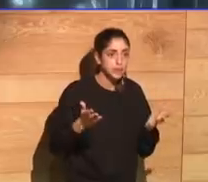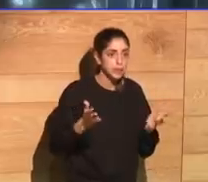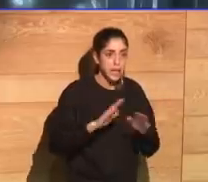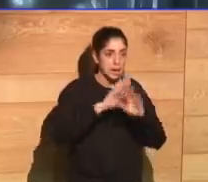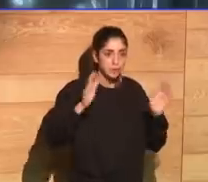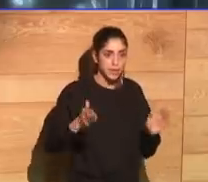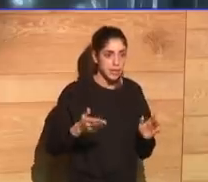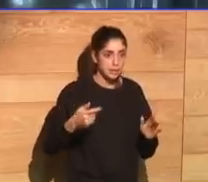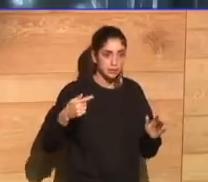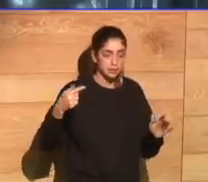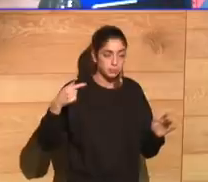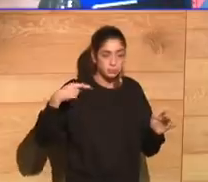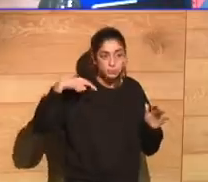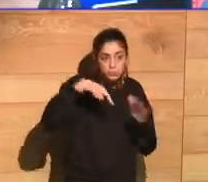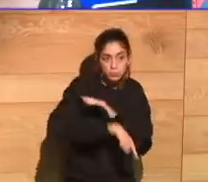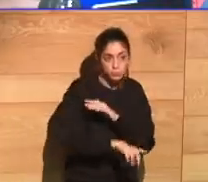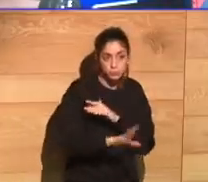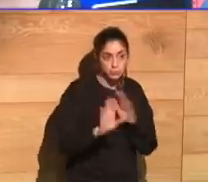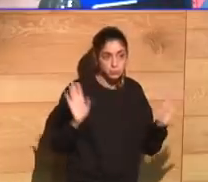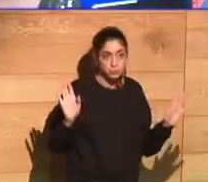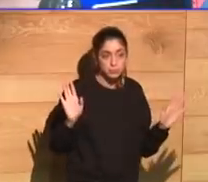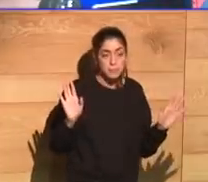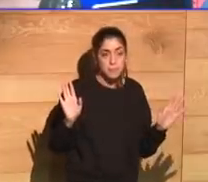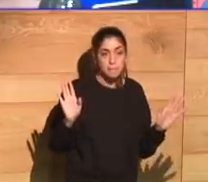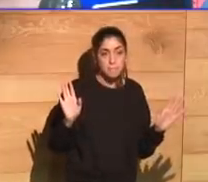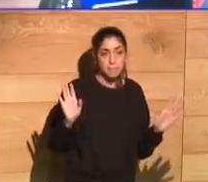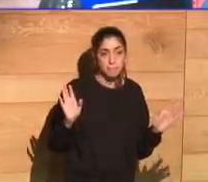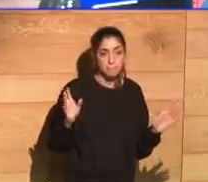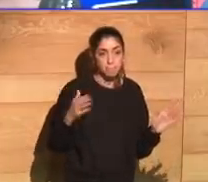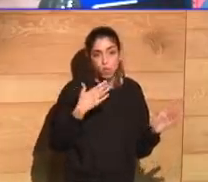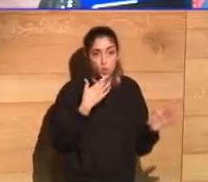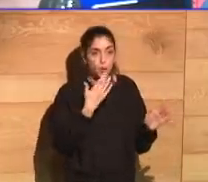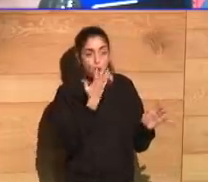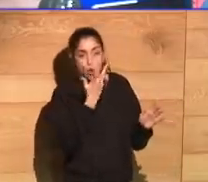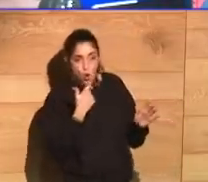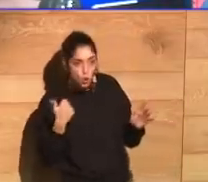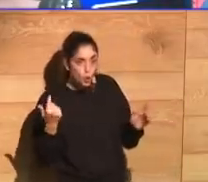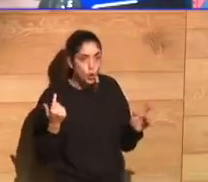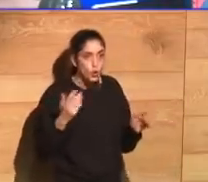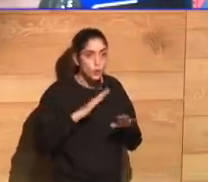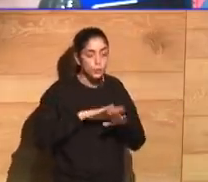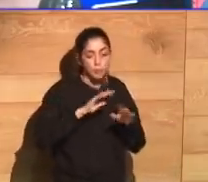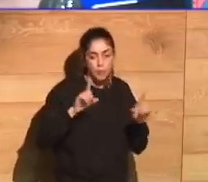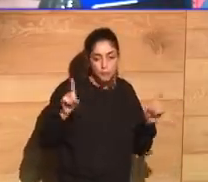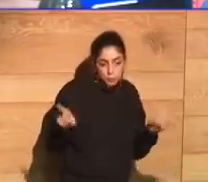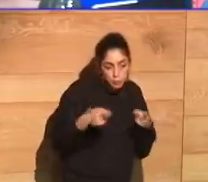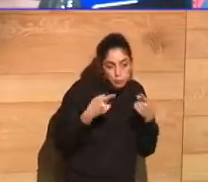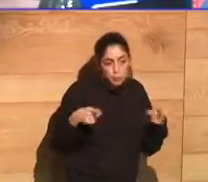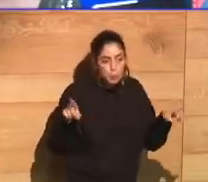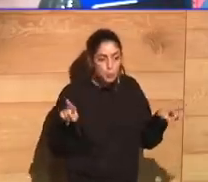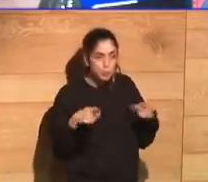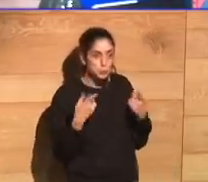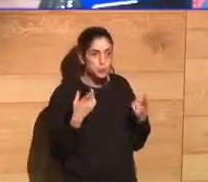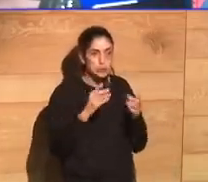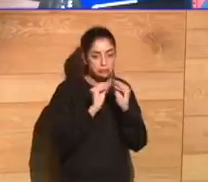el tema con esa fanfarria definitiva que además tiene un color orquestal en sus arreglos, en sus